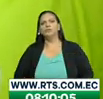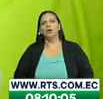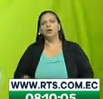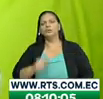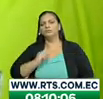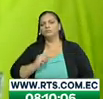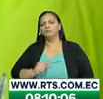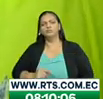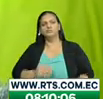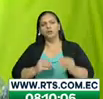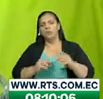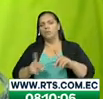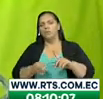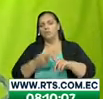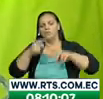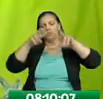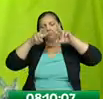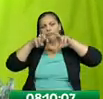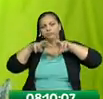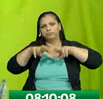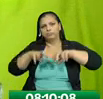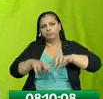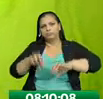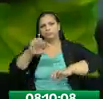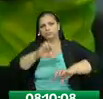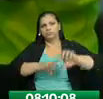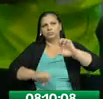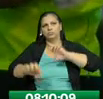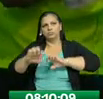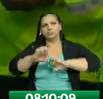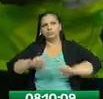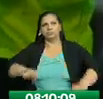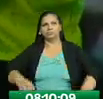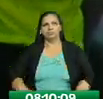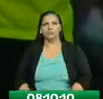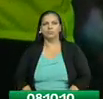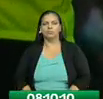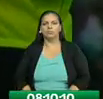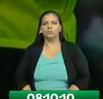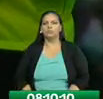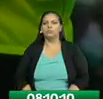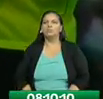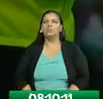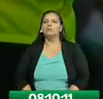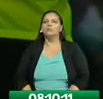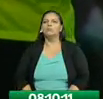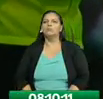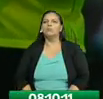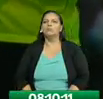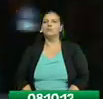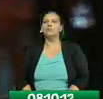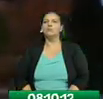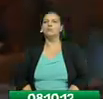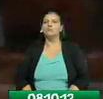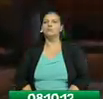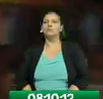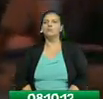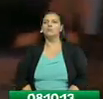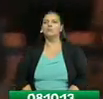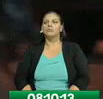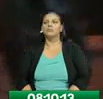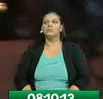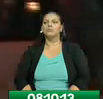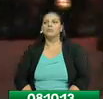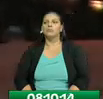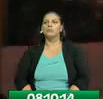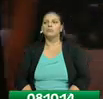información una vez que se realicen los estudios tecnológicos. Al hombre se lo conocía como el chino Latin King y extraoficialmente se